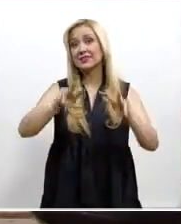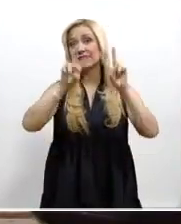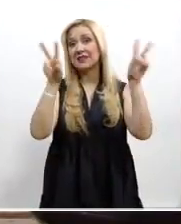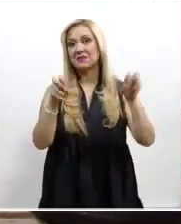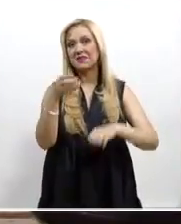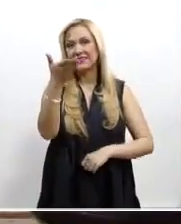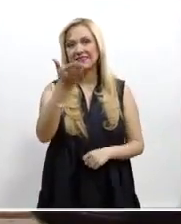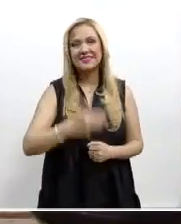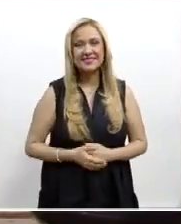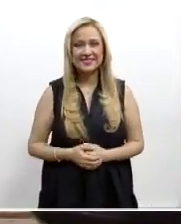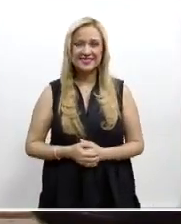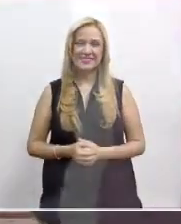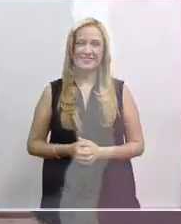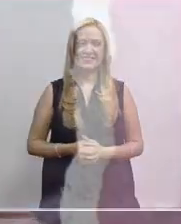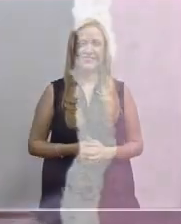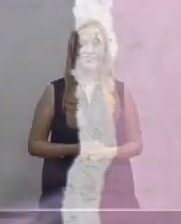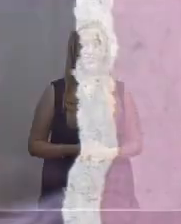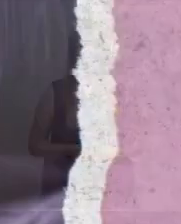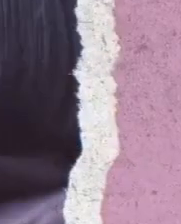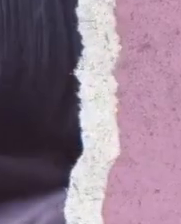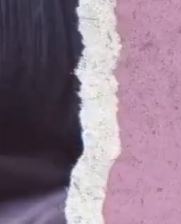Mujeres en la Justicia.